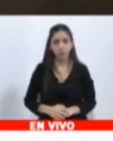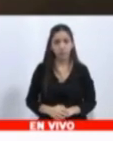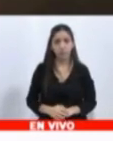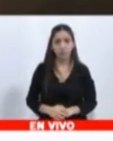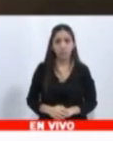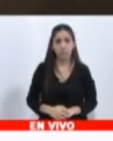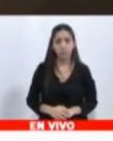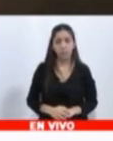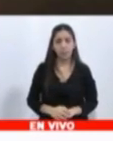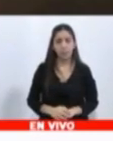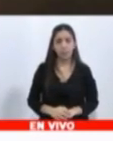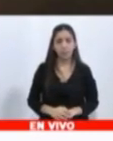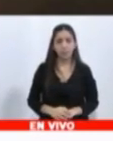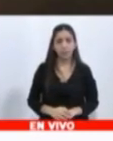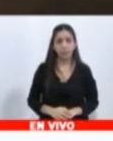corrupción,